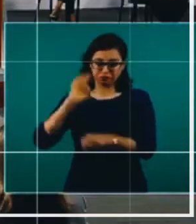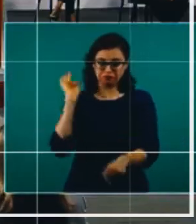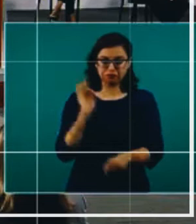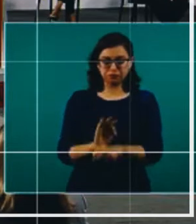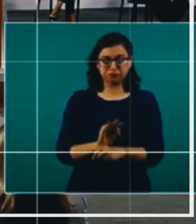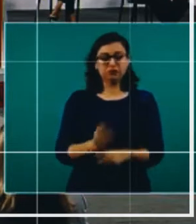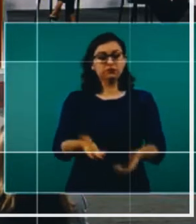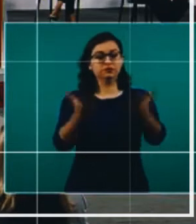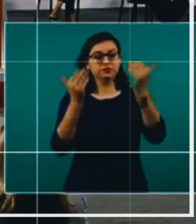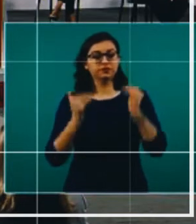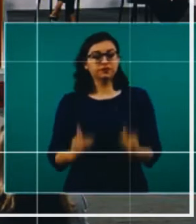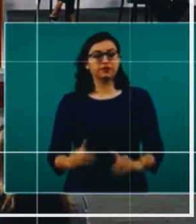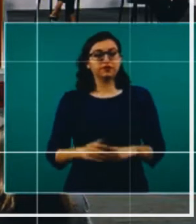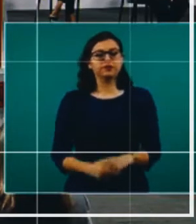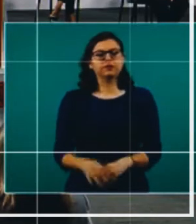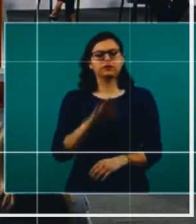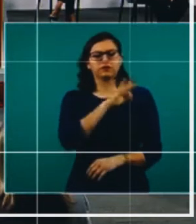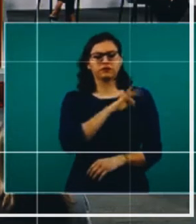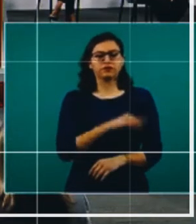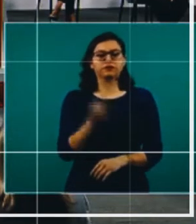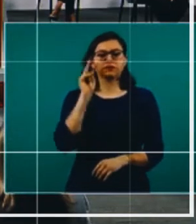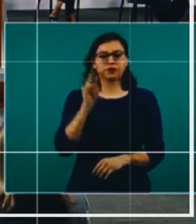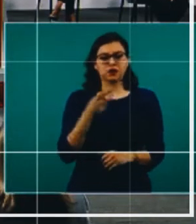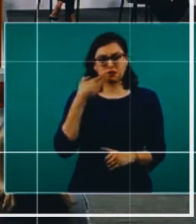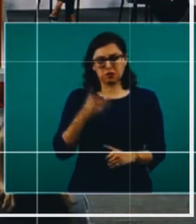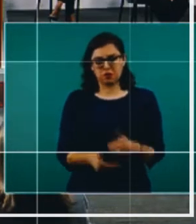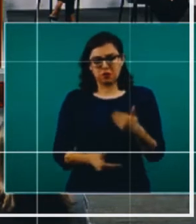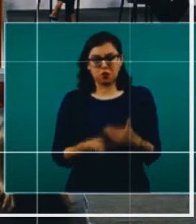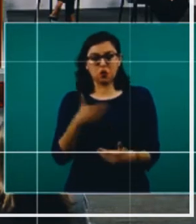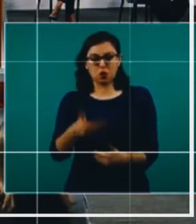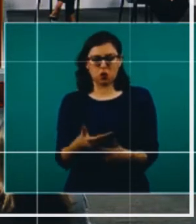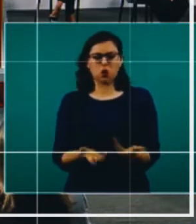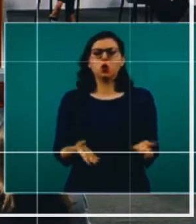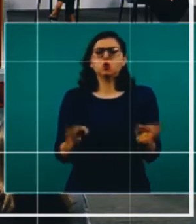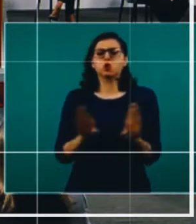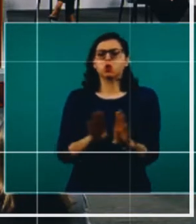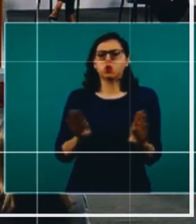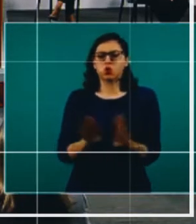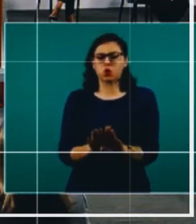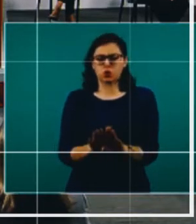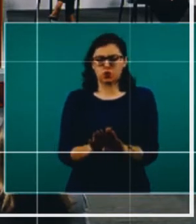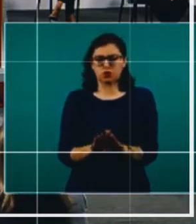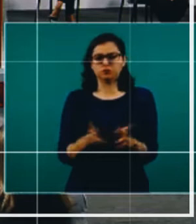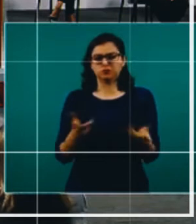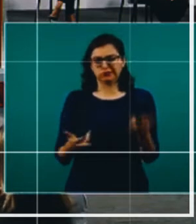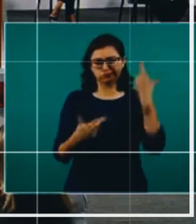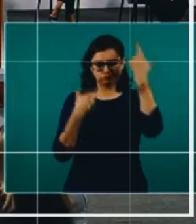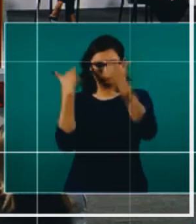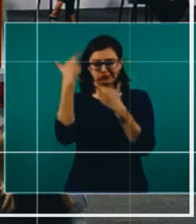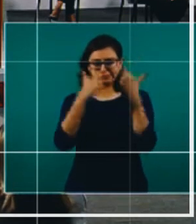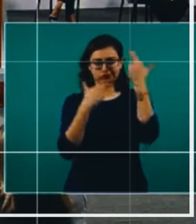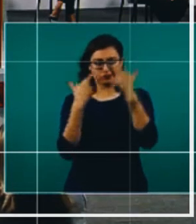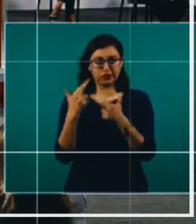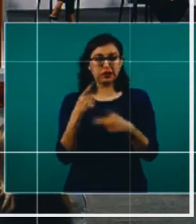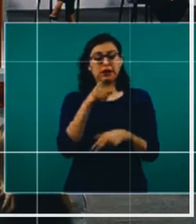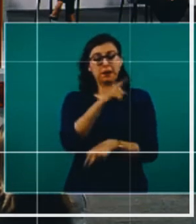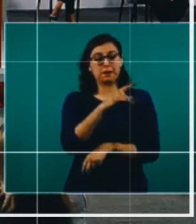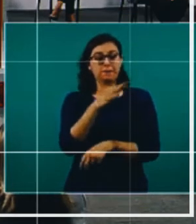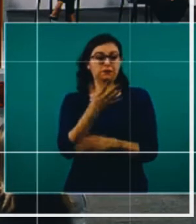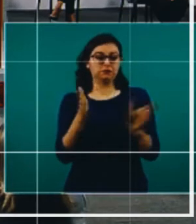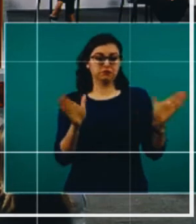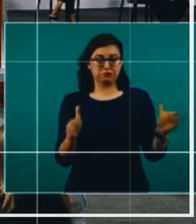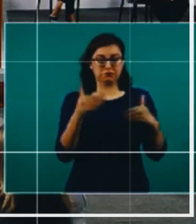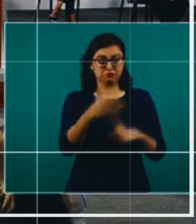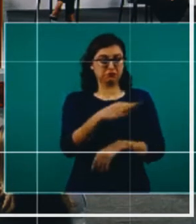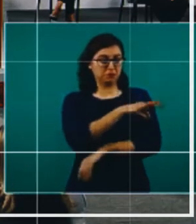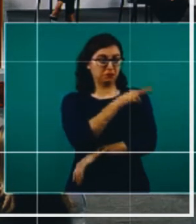por favor. Aquí podemos visualizar la vida del proceso de liberación sanitaria. Desde que llega el bulk a